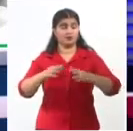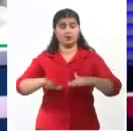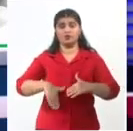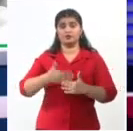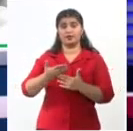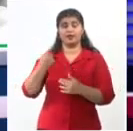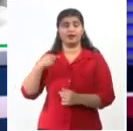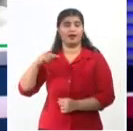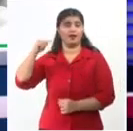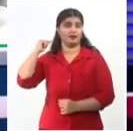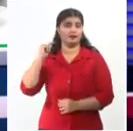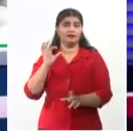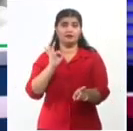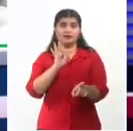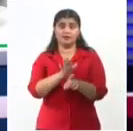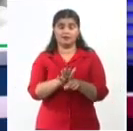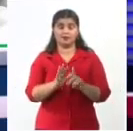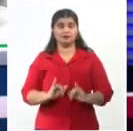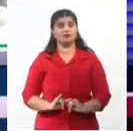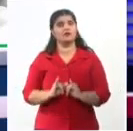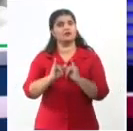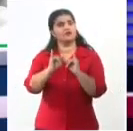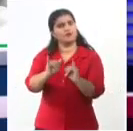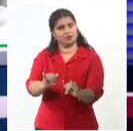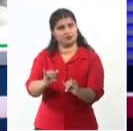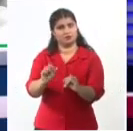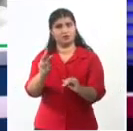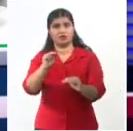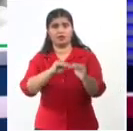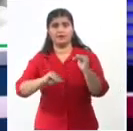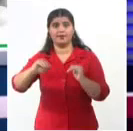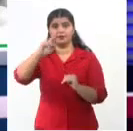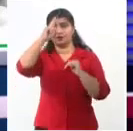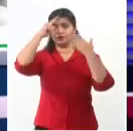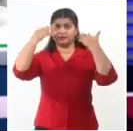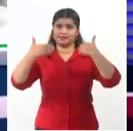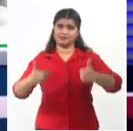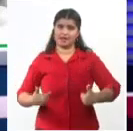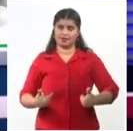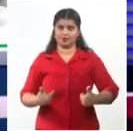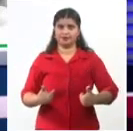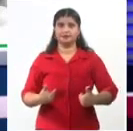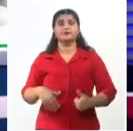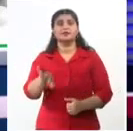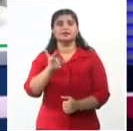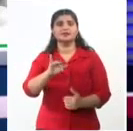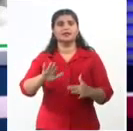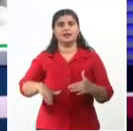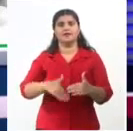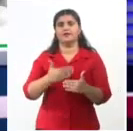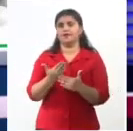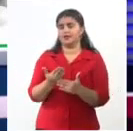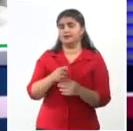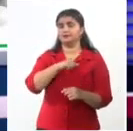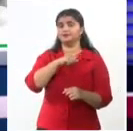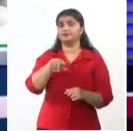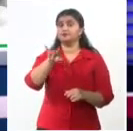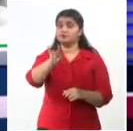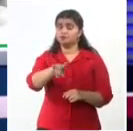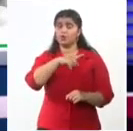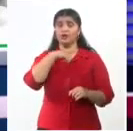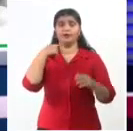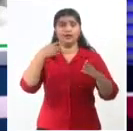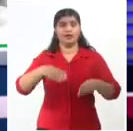y a partir de la estadística recopilada por el Ministerio de Salud Pública en los últimos 7 días, 9 fallecidos como